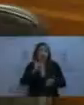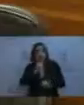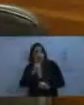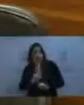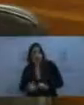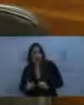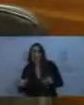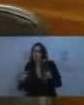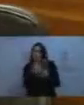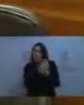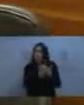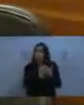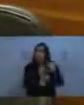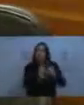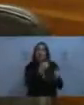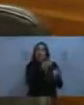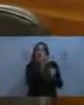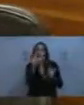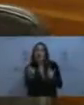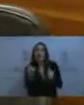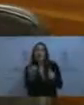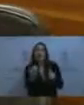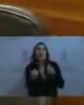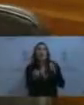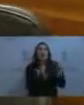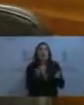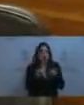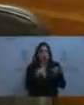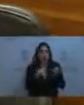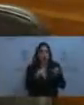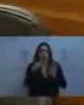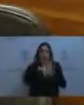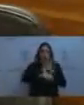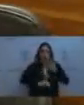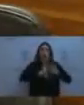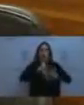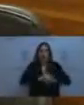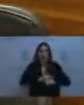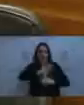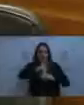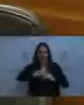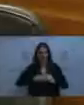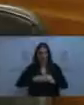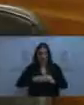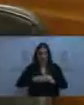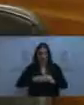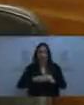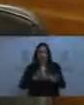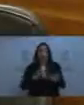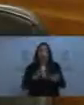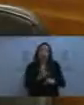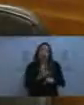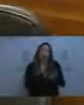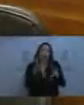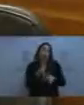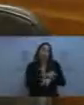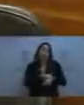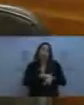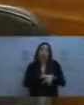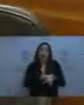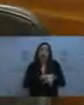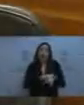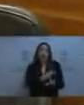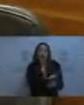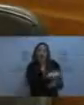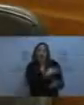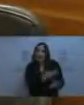todos ellos, cada órgano correspondiente, debe velar por la correcta aplicación de la normativa que le es de aplicación, sin que el Consejo de Gobierno tenga constancia hasta el